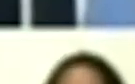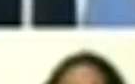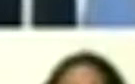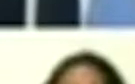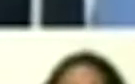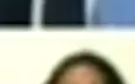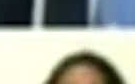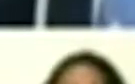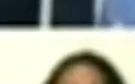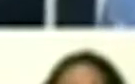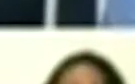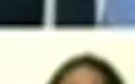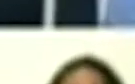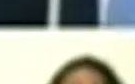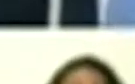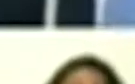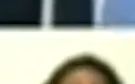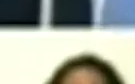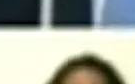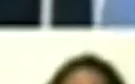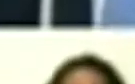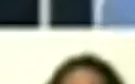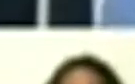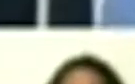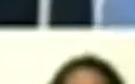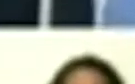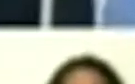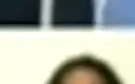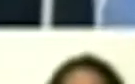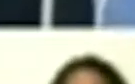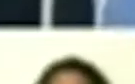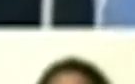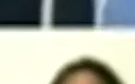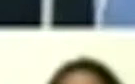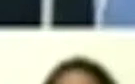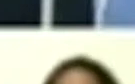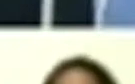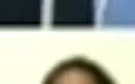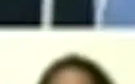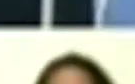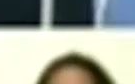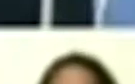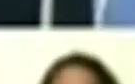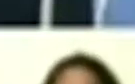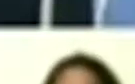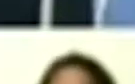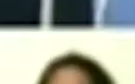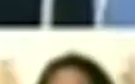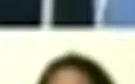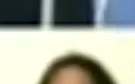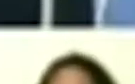indirectas, destinadas a destruir nuestra economía, desestabilizar nuestra democracia y acabar con el modelo